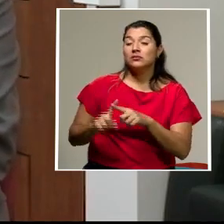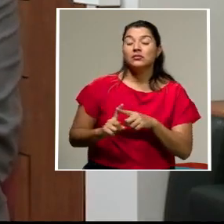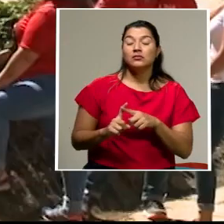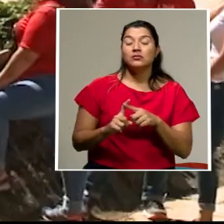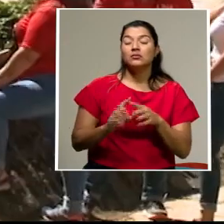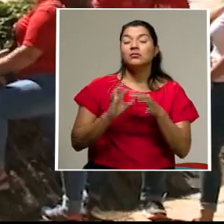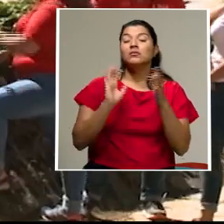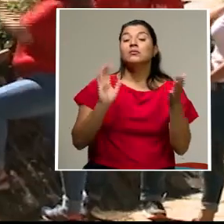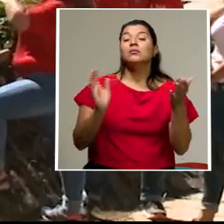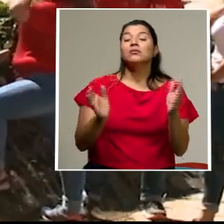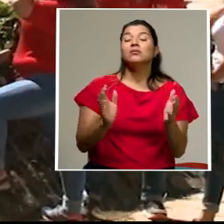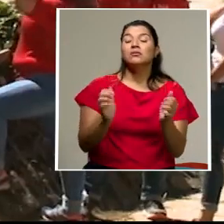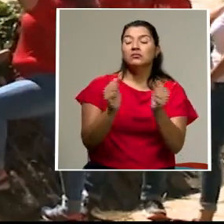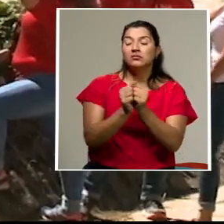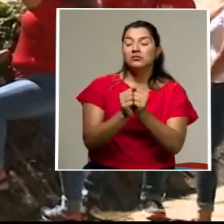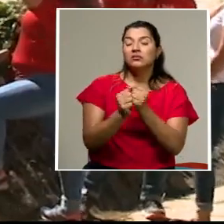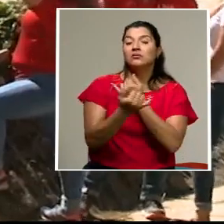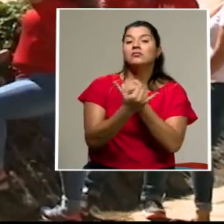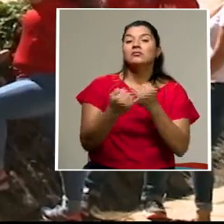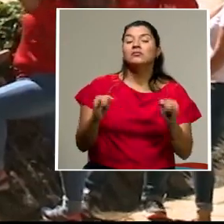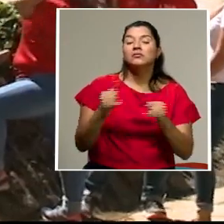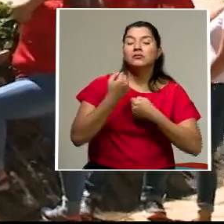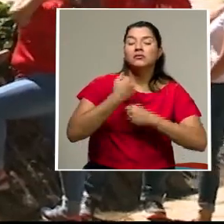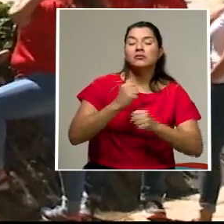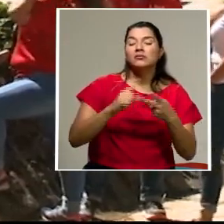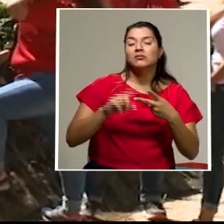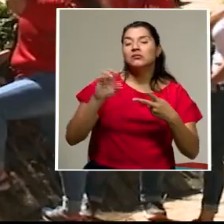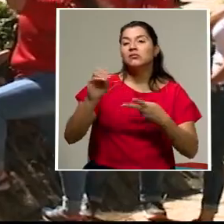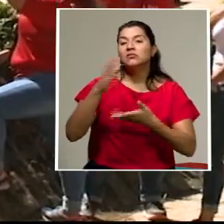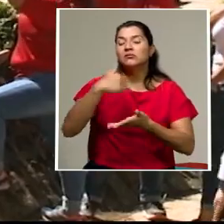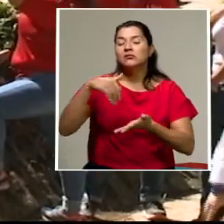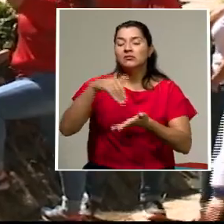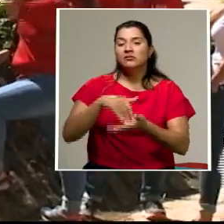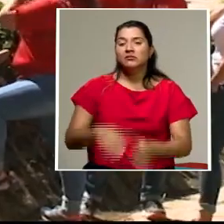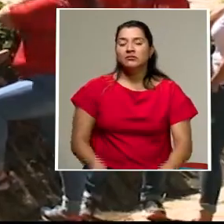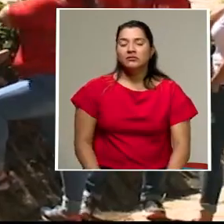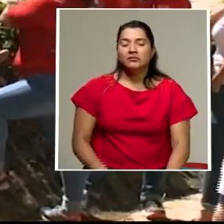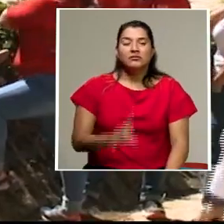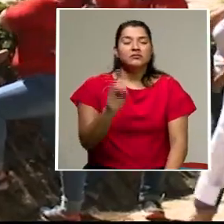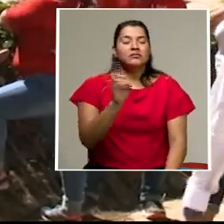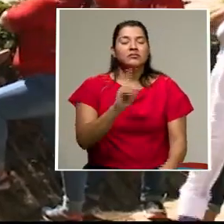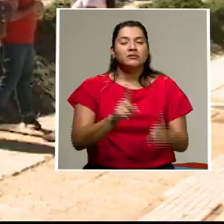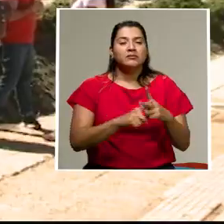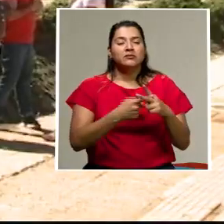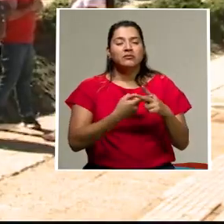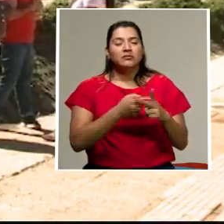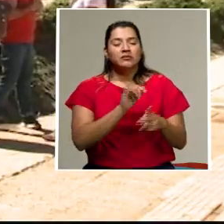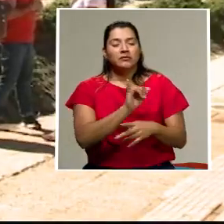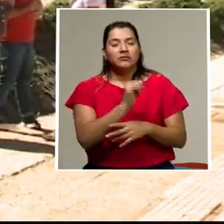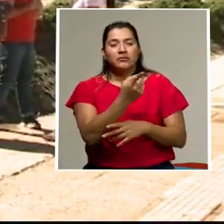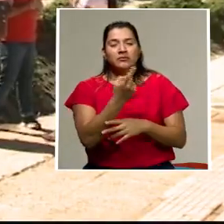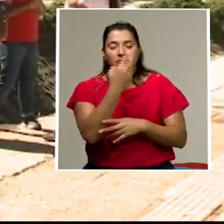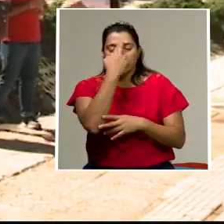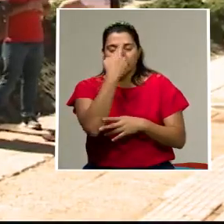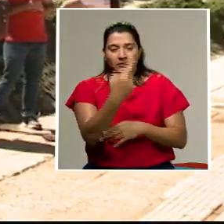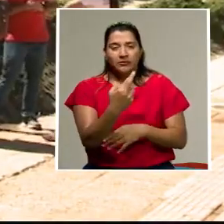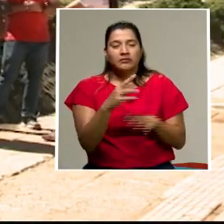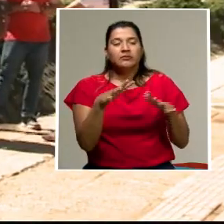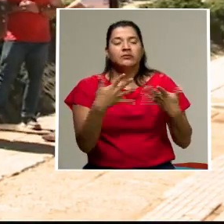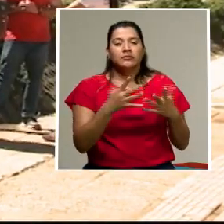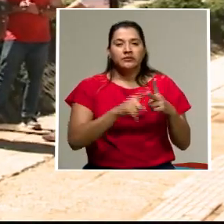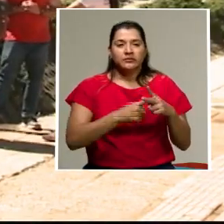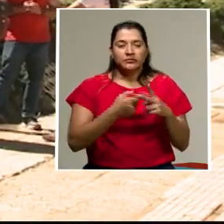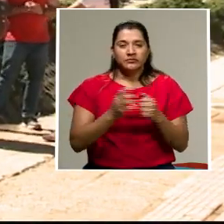municipal y a la autonomía del Poder Judicial. ¿Dónde es que se da propiamente ese irrespeto, como lo llama usted, don Francisco? Es muy claro,